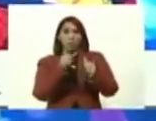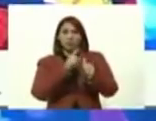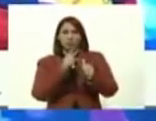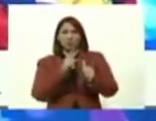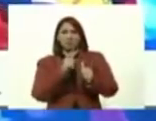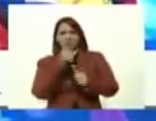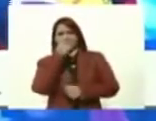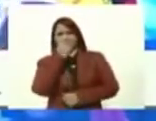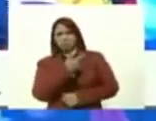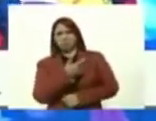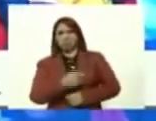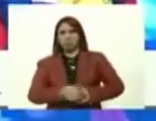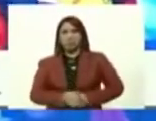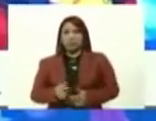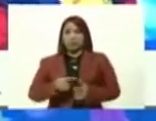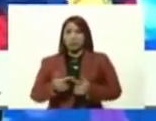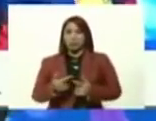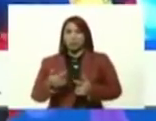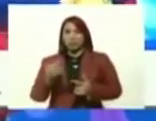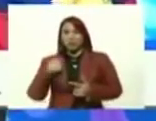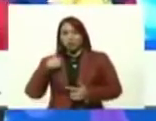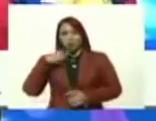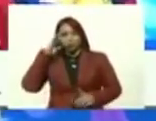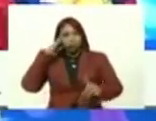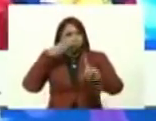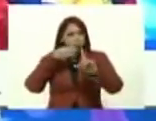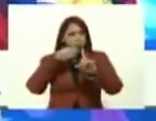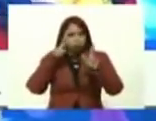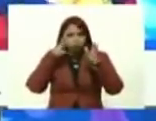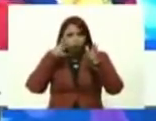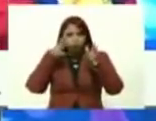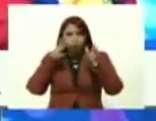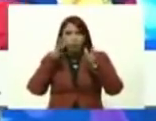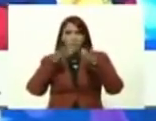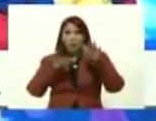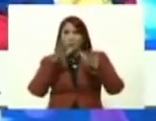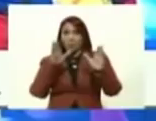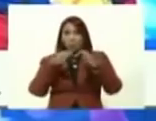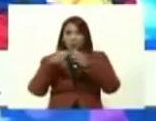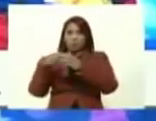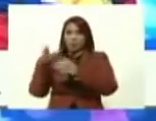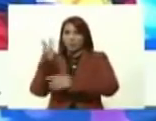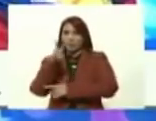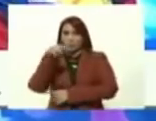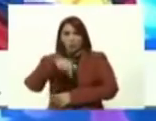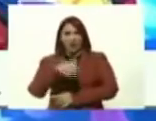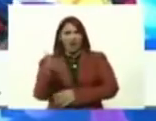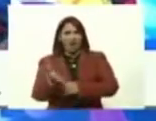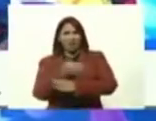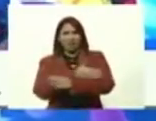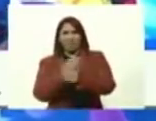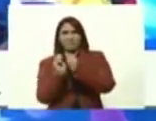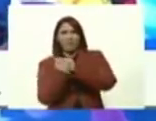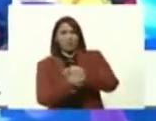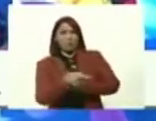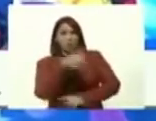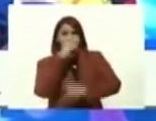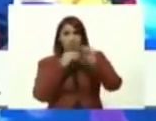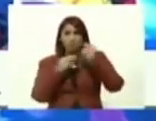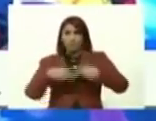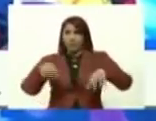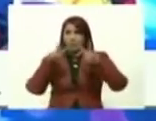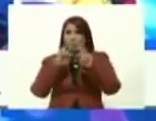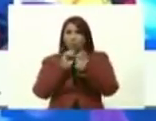atención. Entonces yo me dediqué a lo que más o menos estaba organizado en Venezuela, que era el béisbol. Y allí aprendí los valores